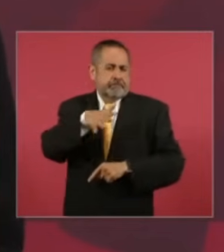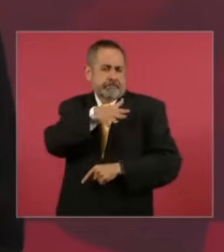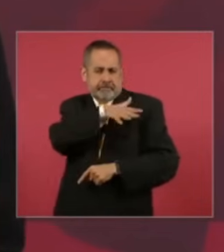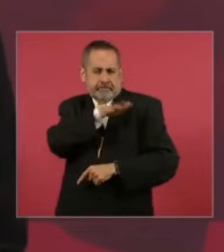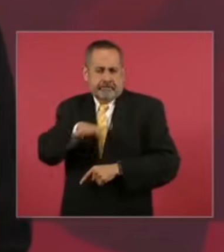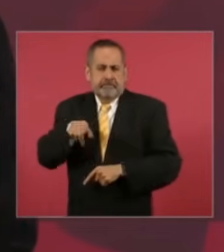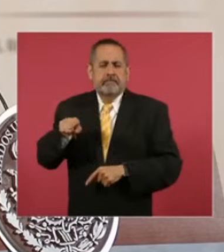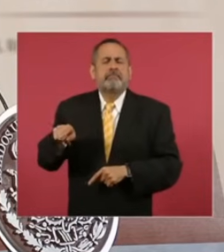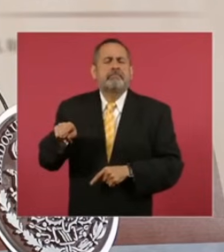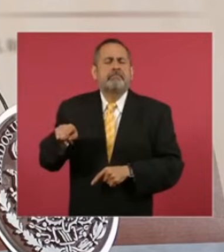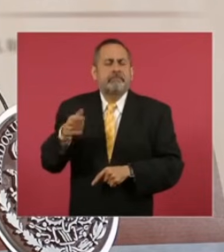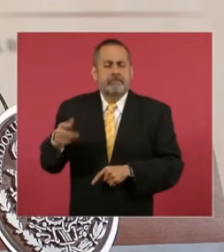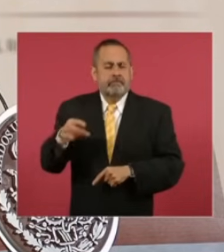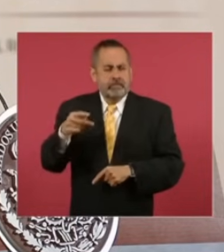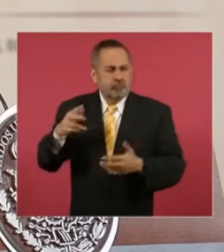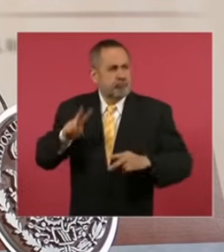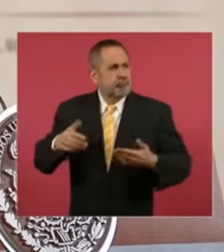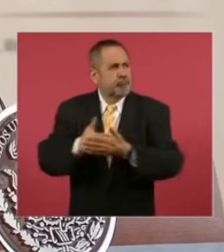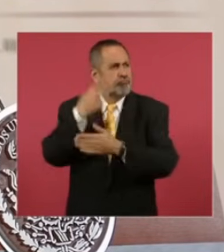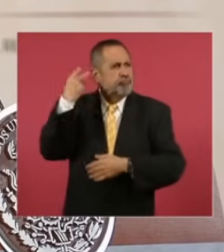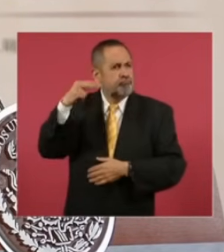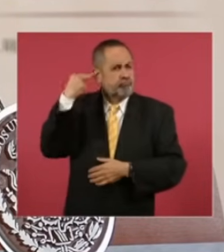general veracruzano,